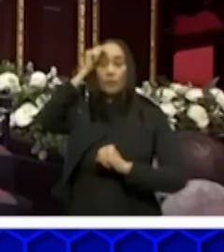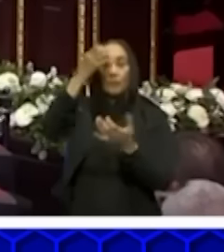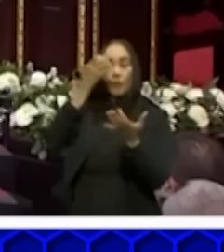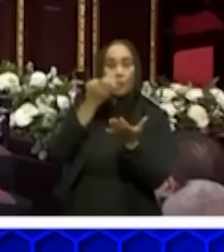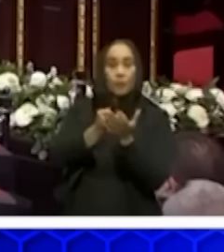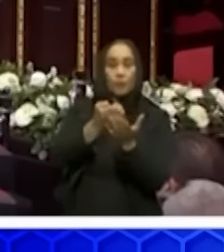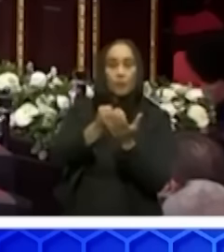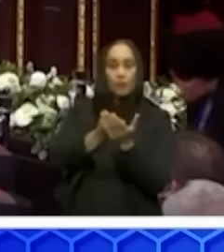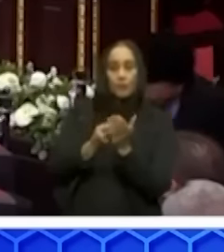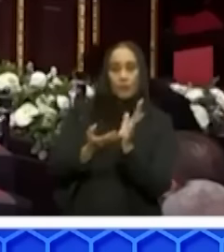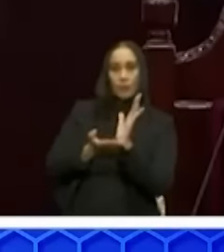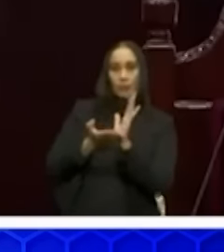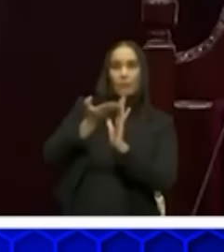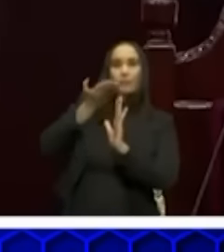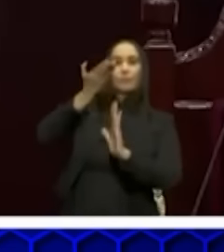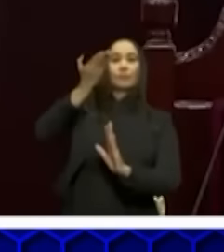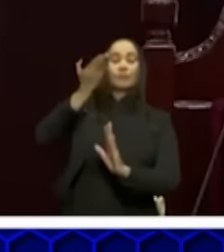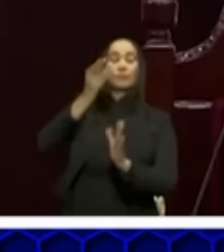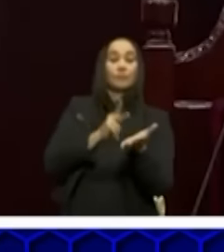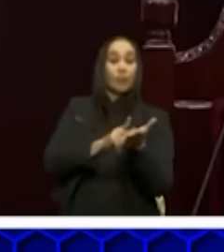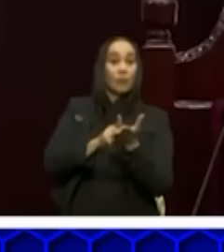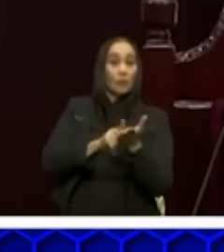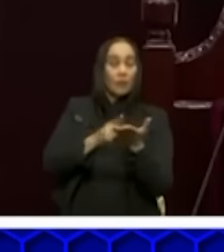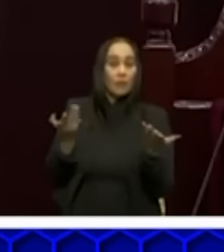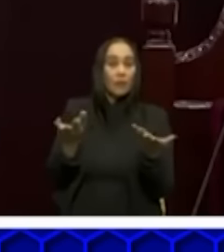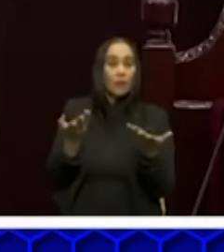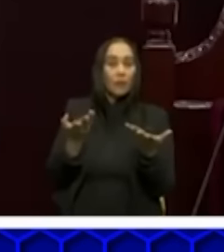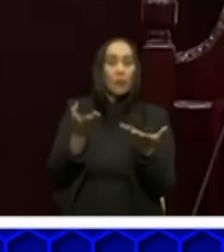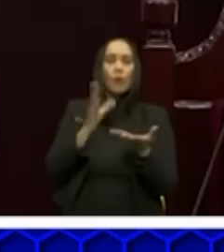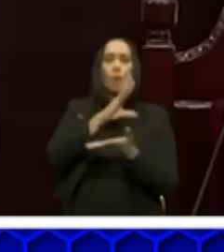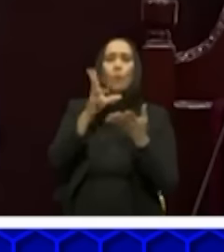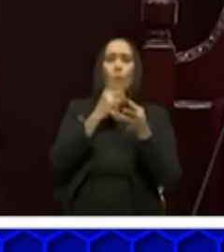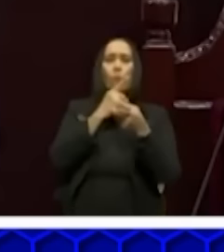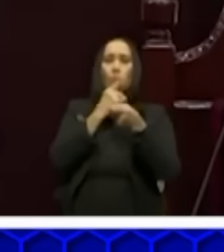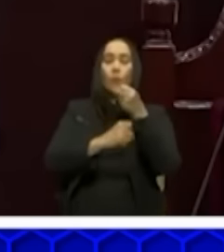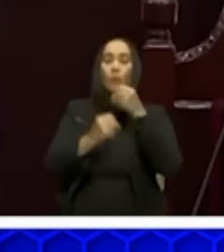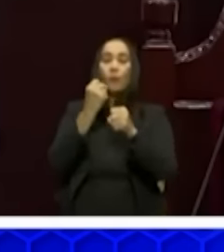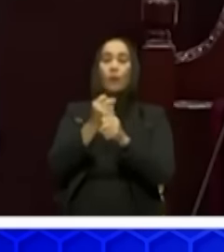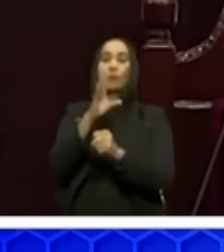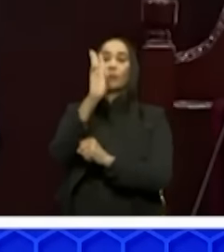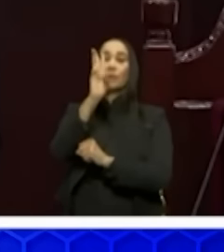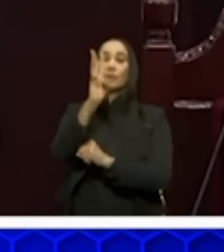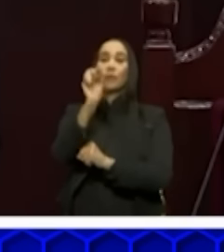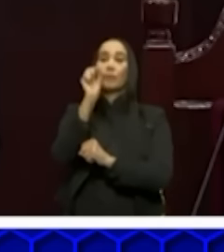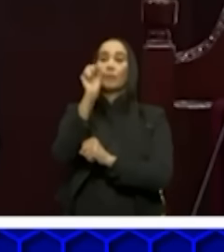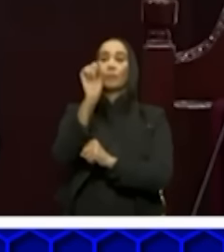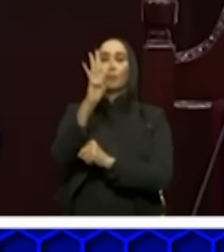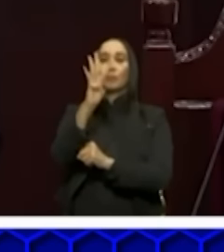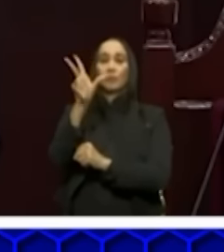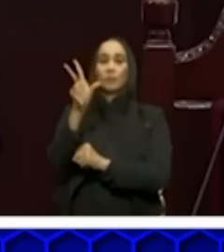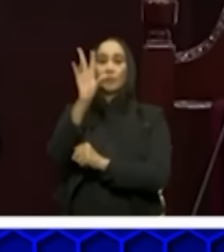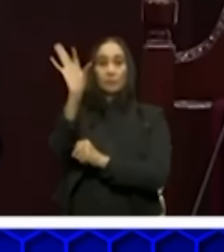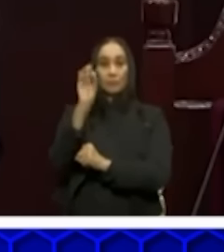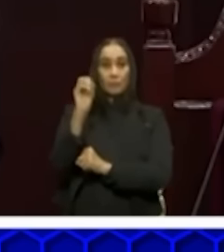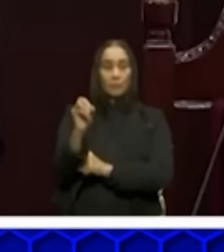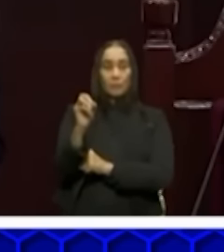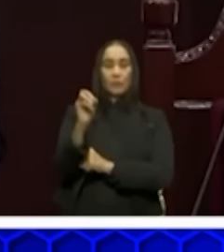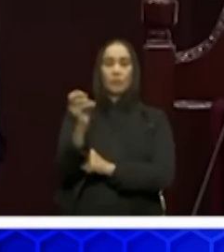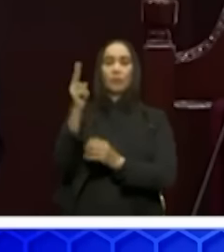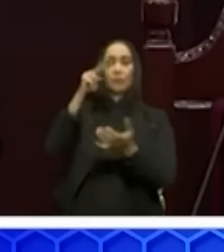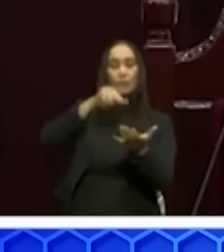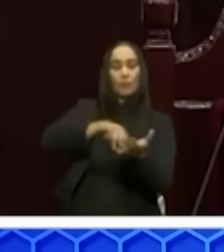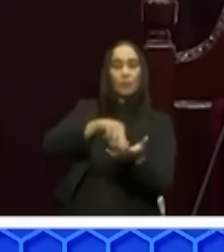cuando satanizar a punta Catalina además tiene cierto criterio de darle continuidad a estado Que es un elemento importante en una